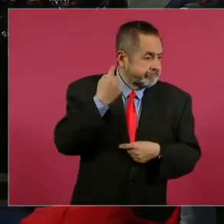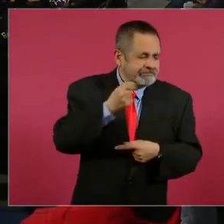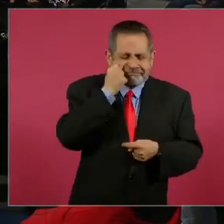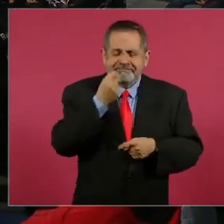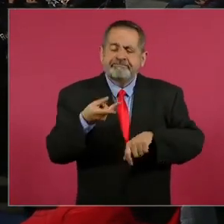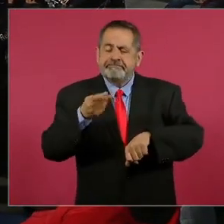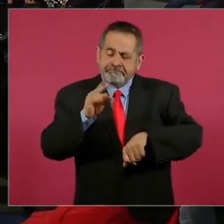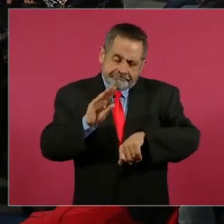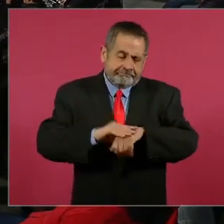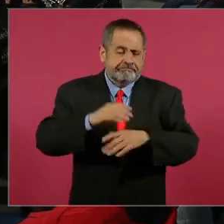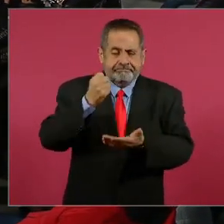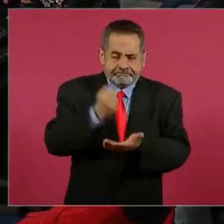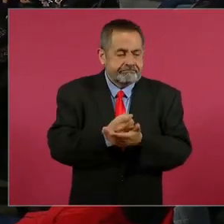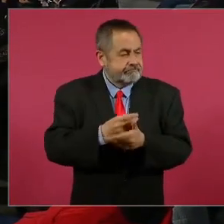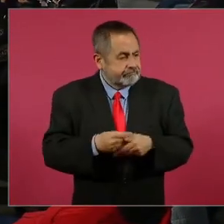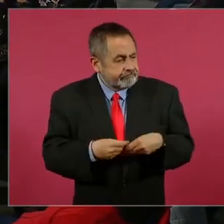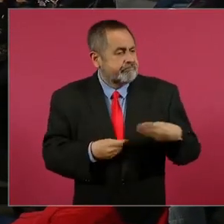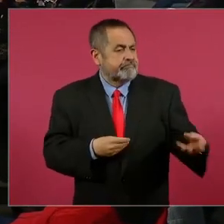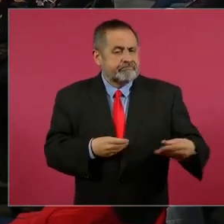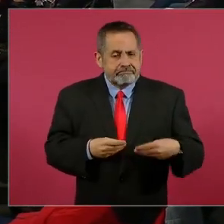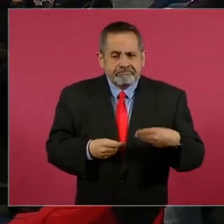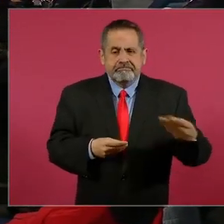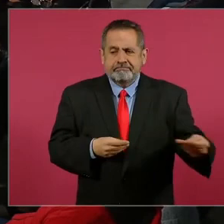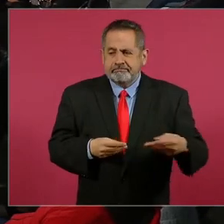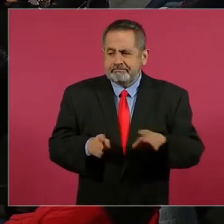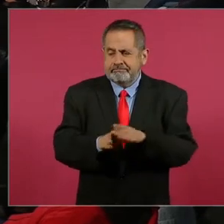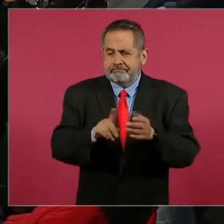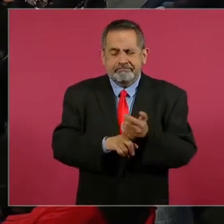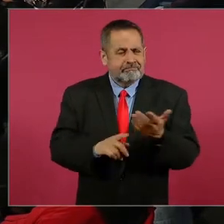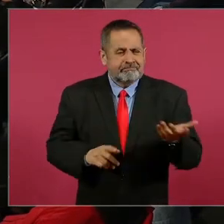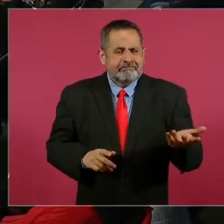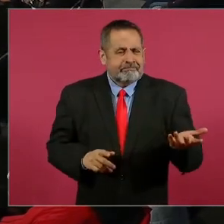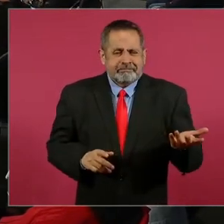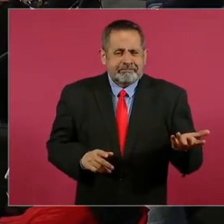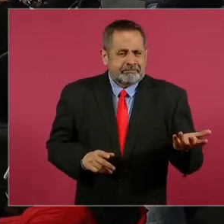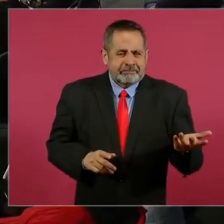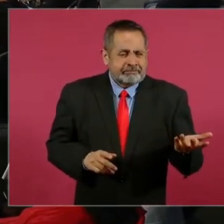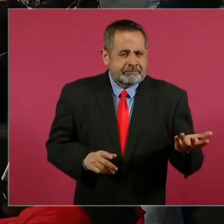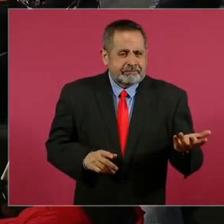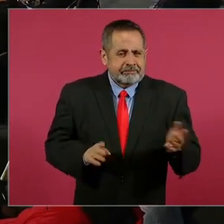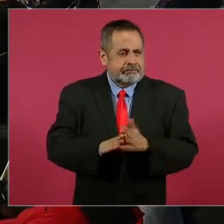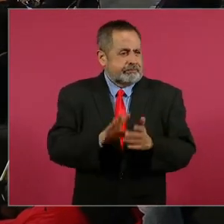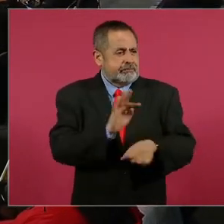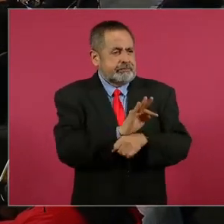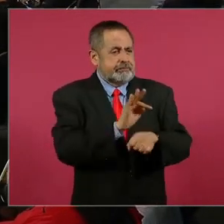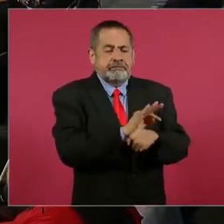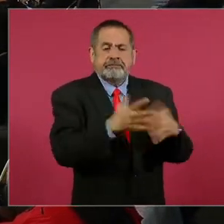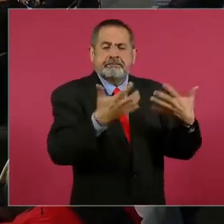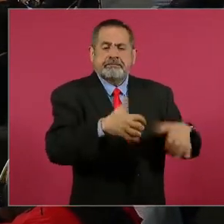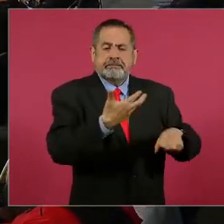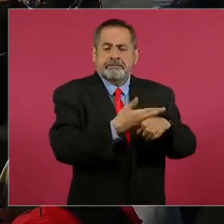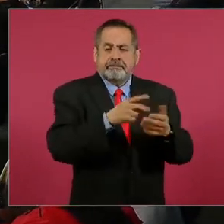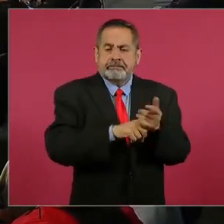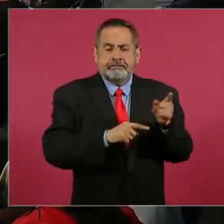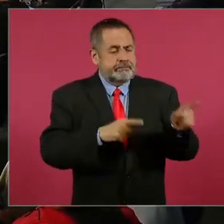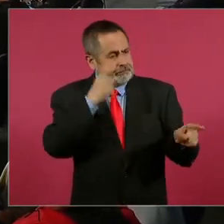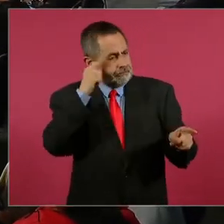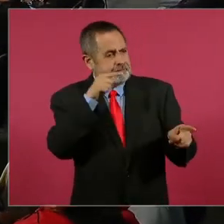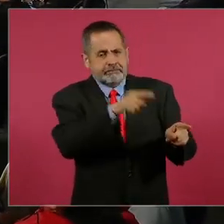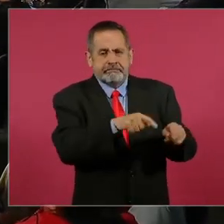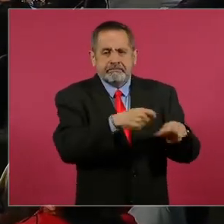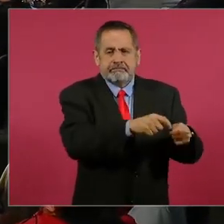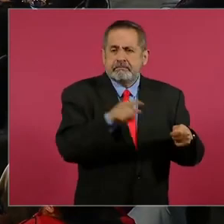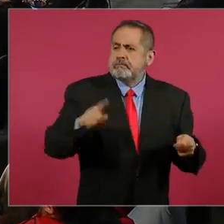ha buscado de múltiples formas la manera de beneficiar a la empresa titular de este